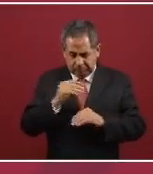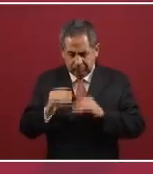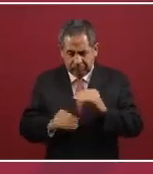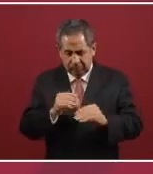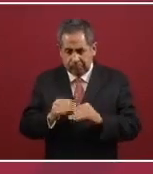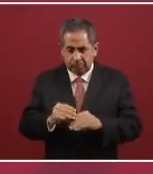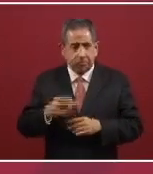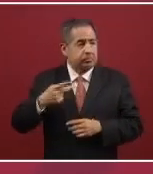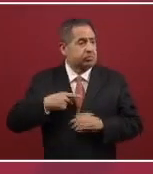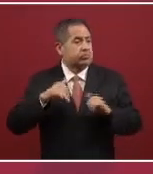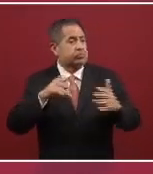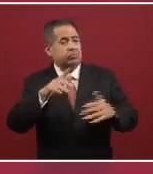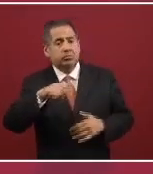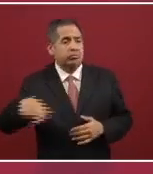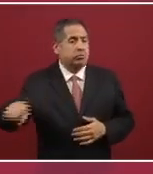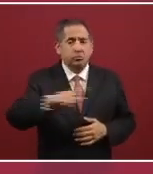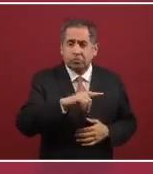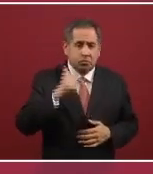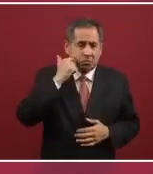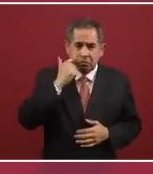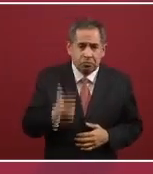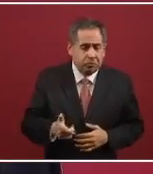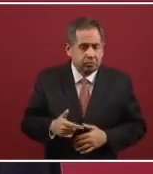no quiere la gente?